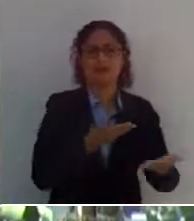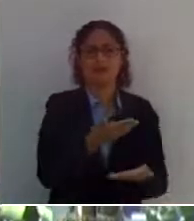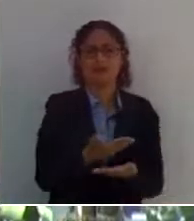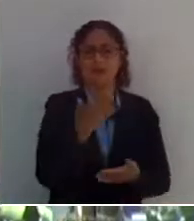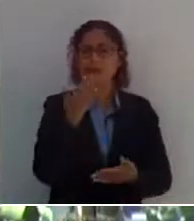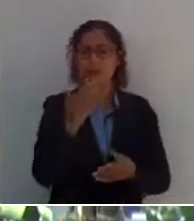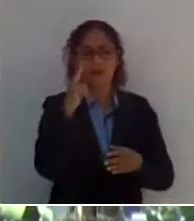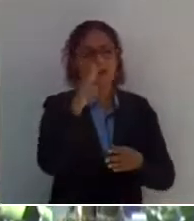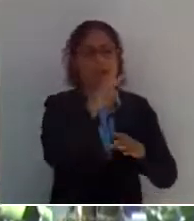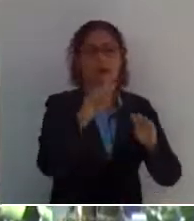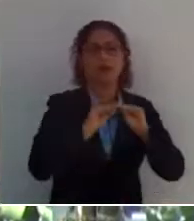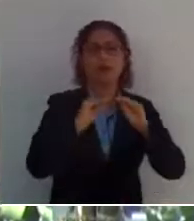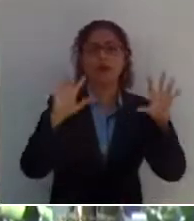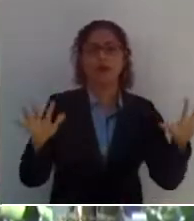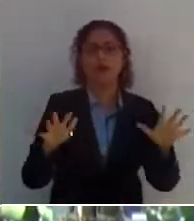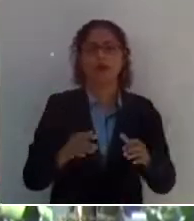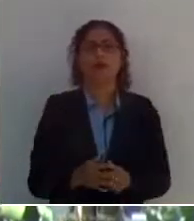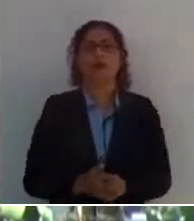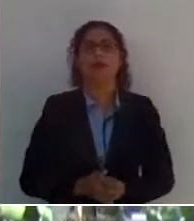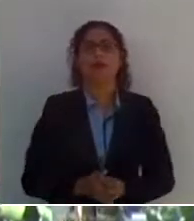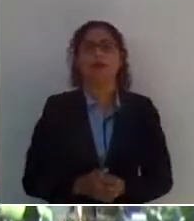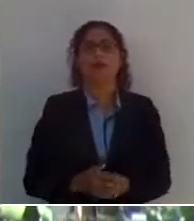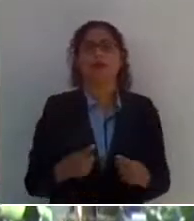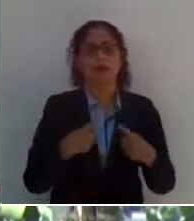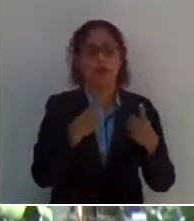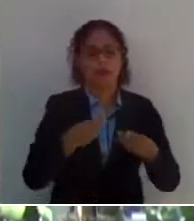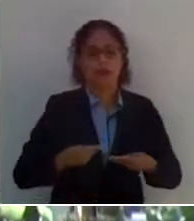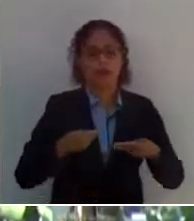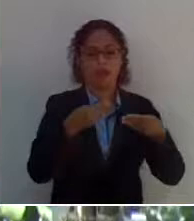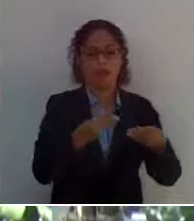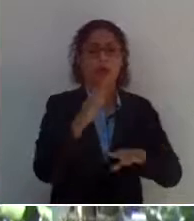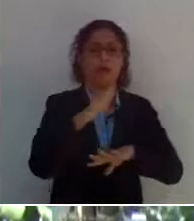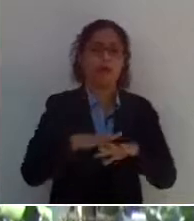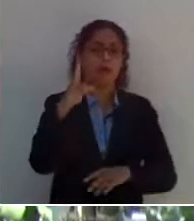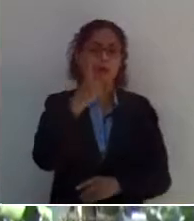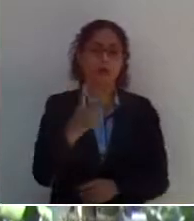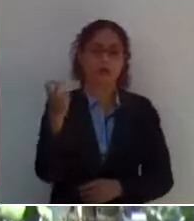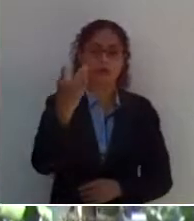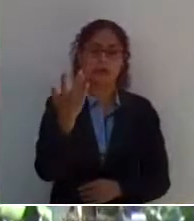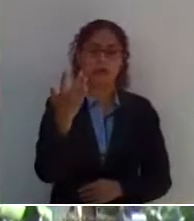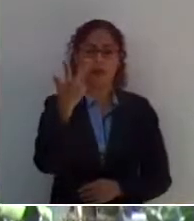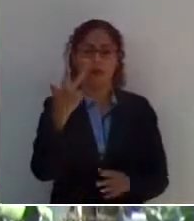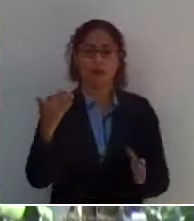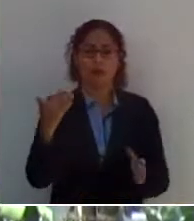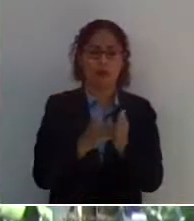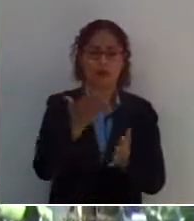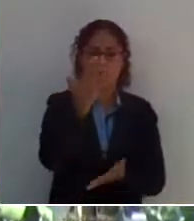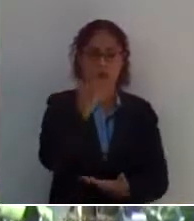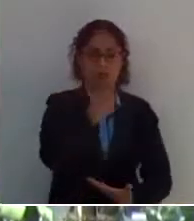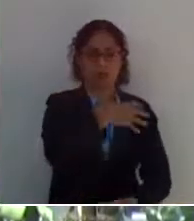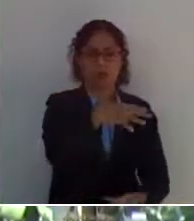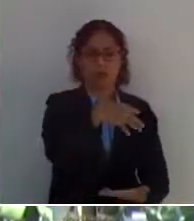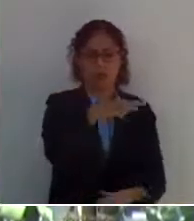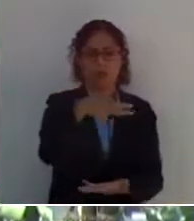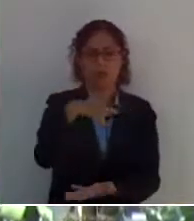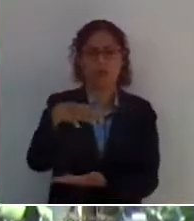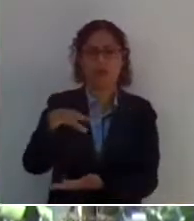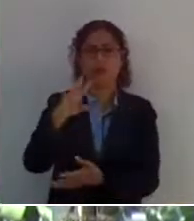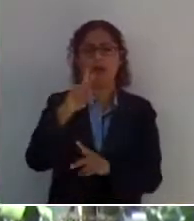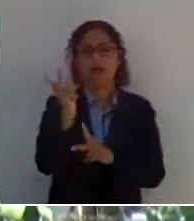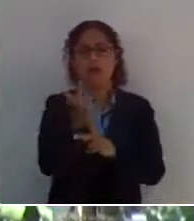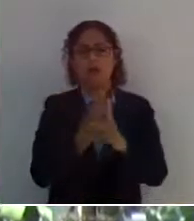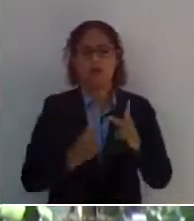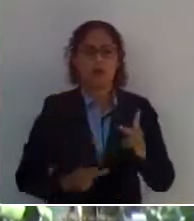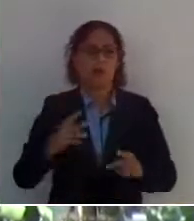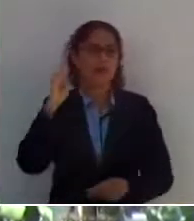quedado clara. Al llevar a cabo la entrega de más de 258 mil despensas como parte de un programa